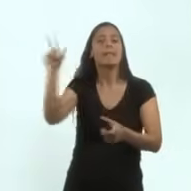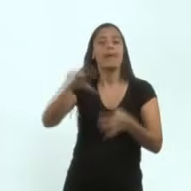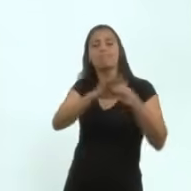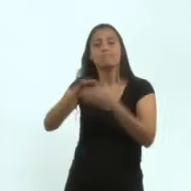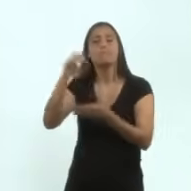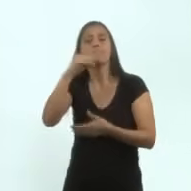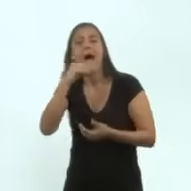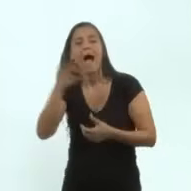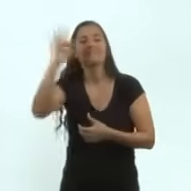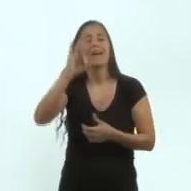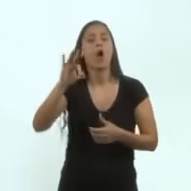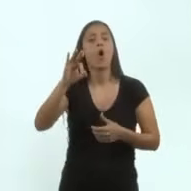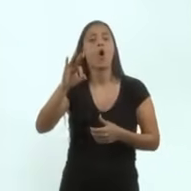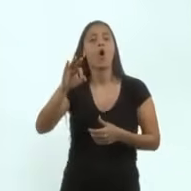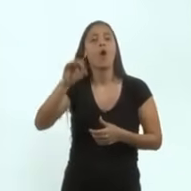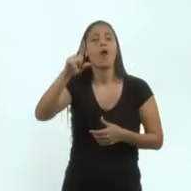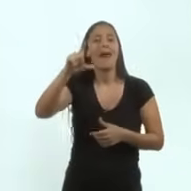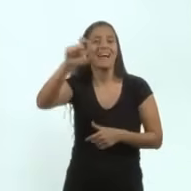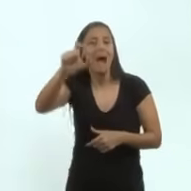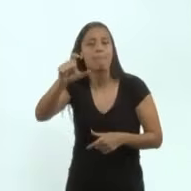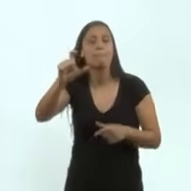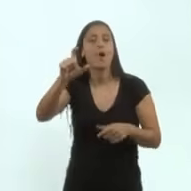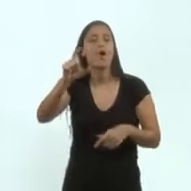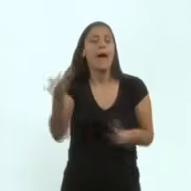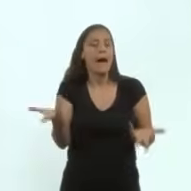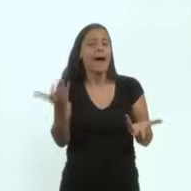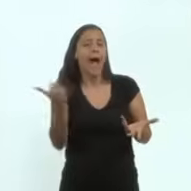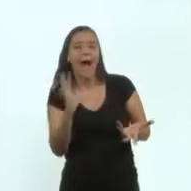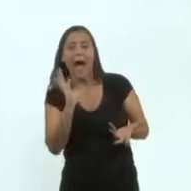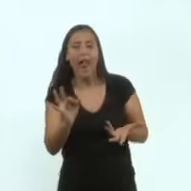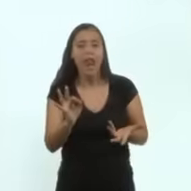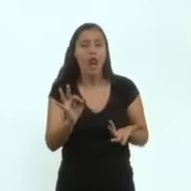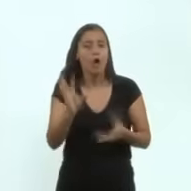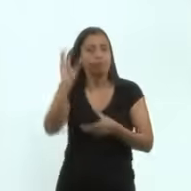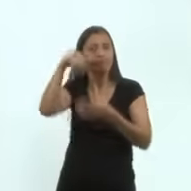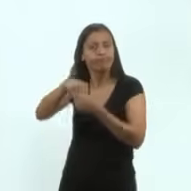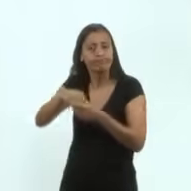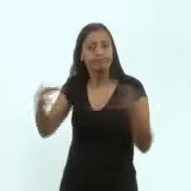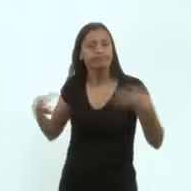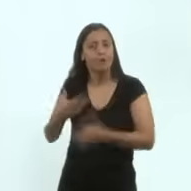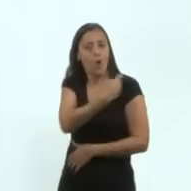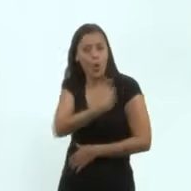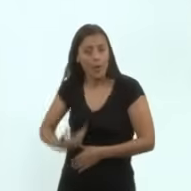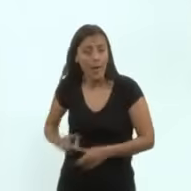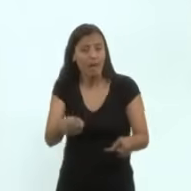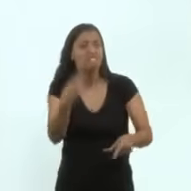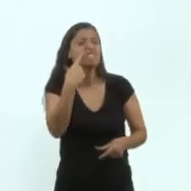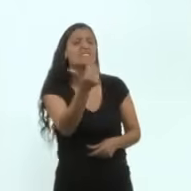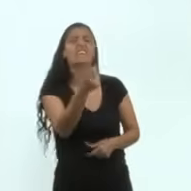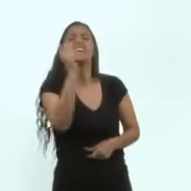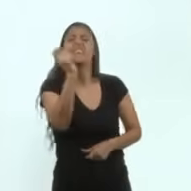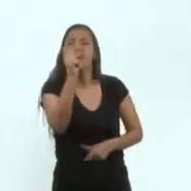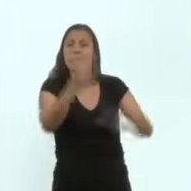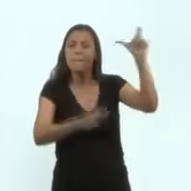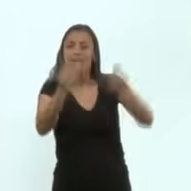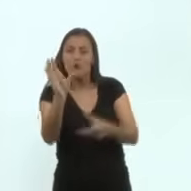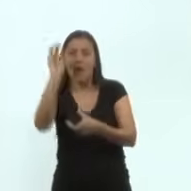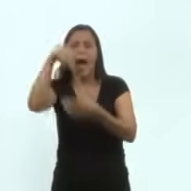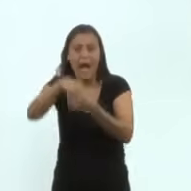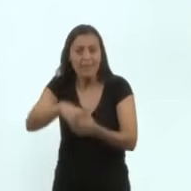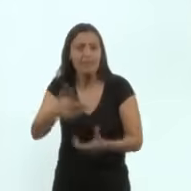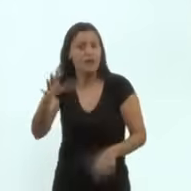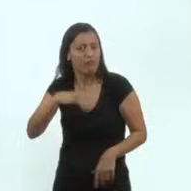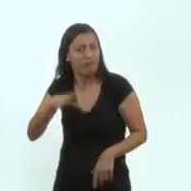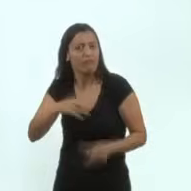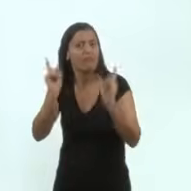gobierno usted puede especificar En qué áreas todavía el gobierno de Javier Miley tiene gente de la cámpora y si es así Si ratifica